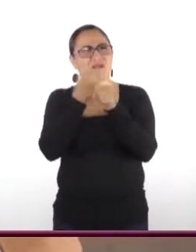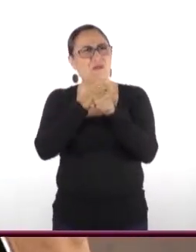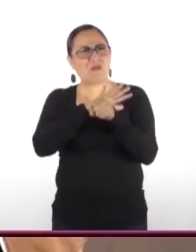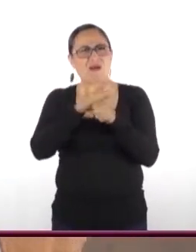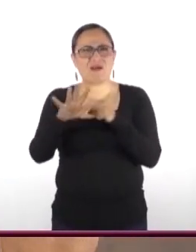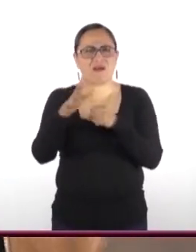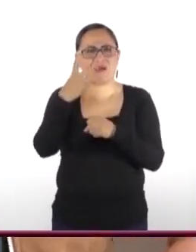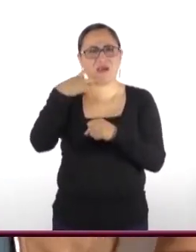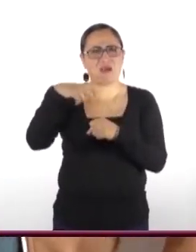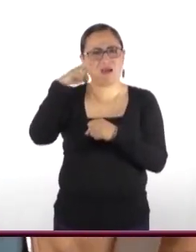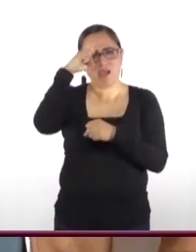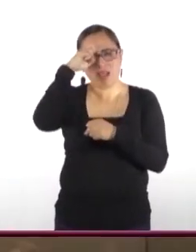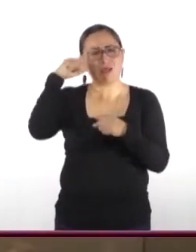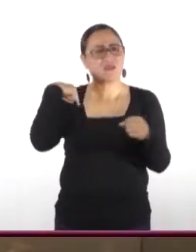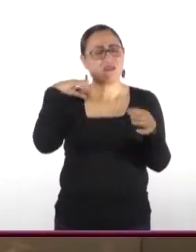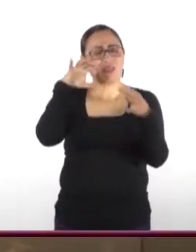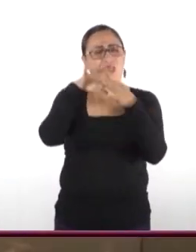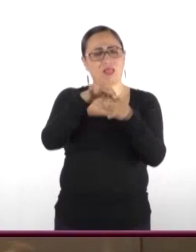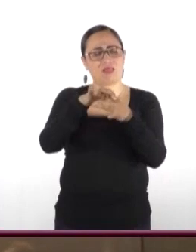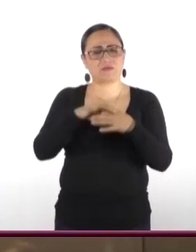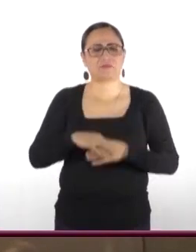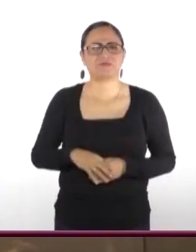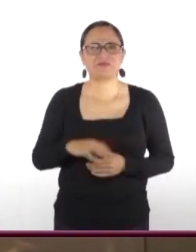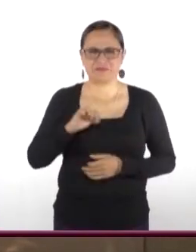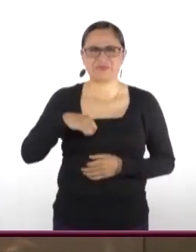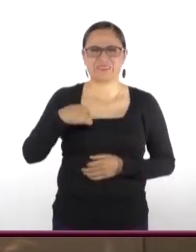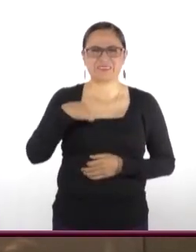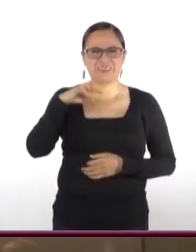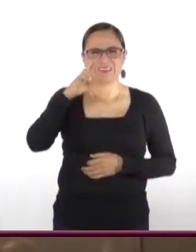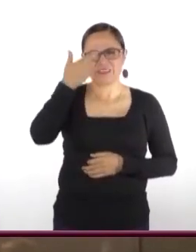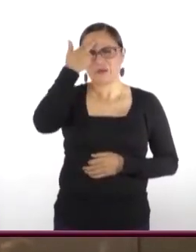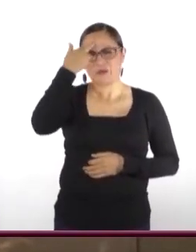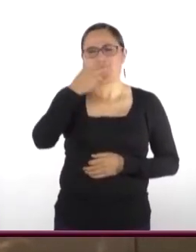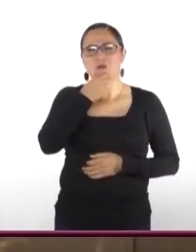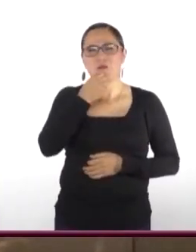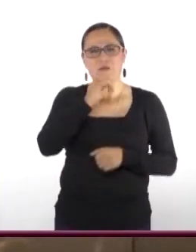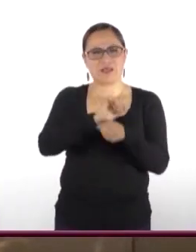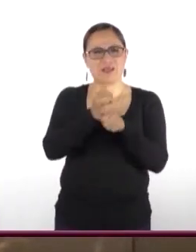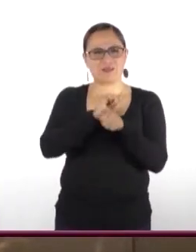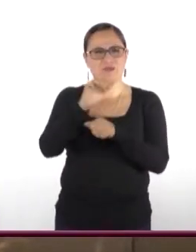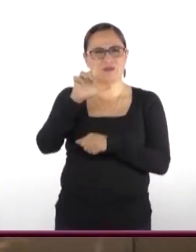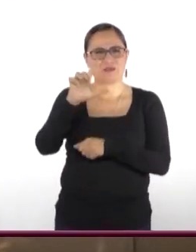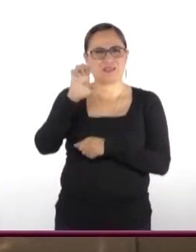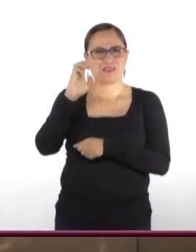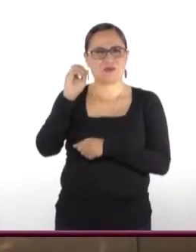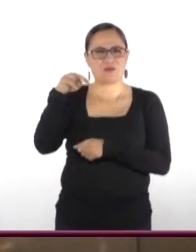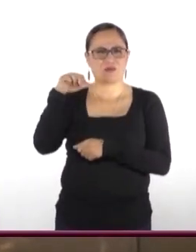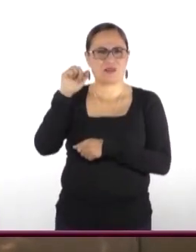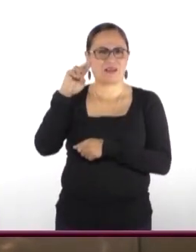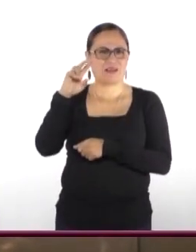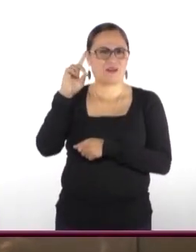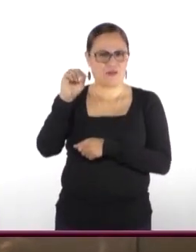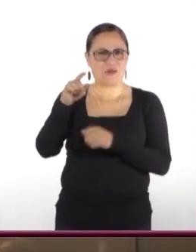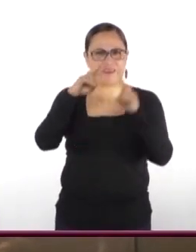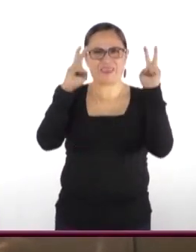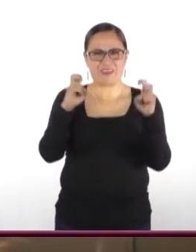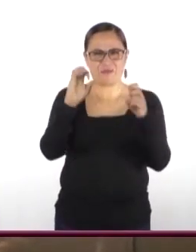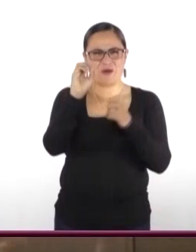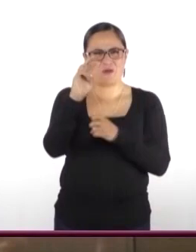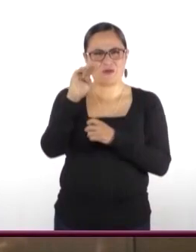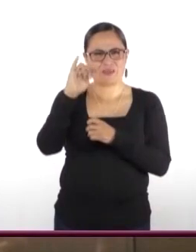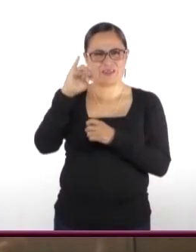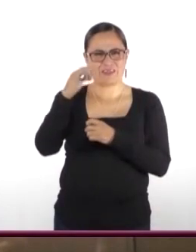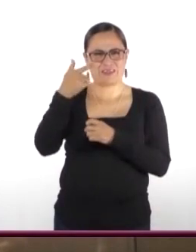de formas imposibles. Ay, sí, la recuerdo. Sale Leonardo DiCaprio, ¿no? Es la del origen. Ay,